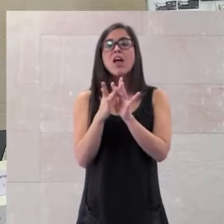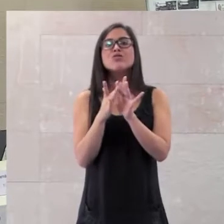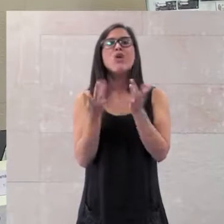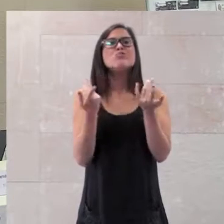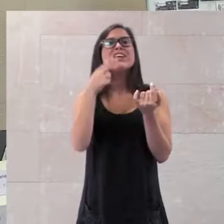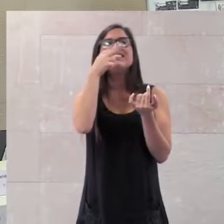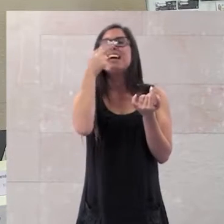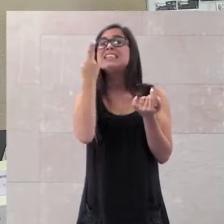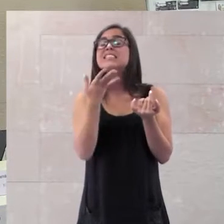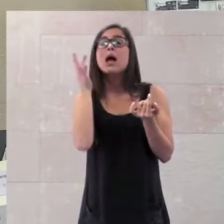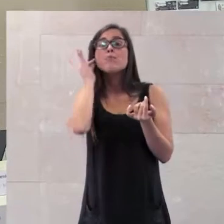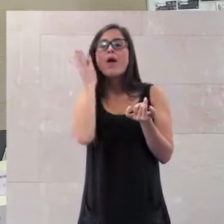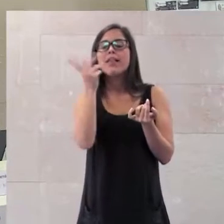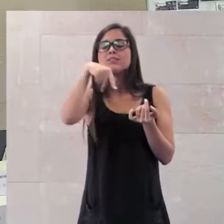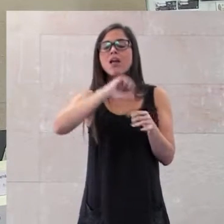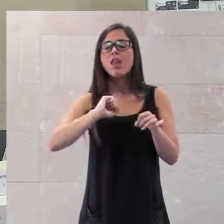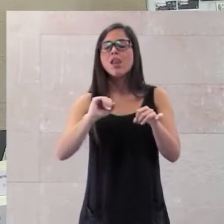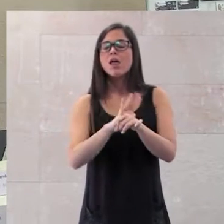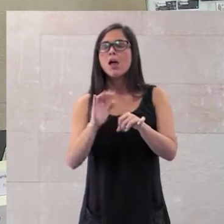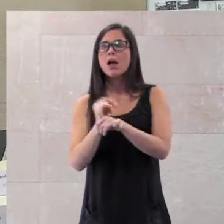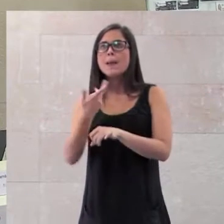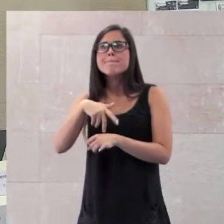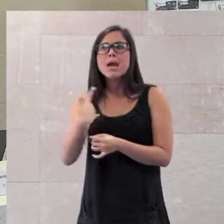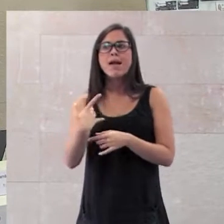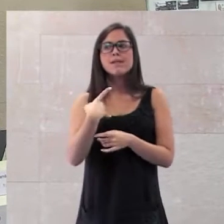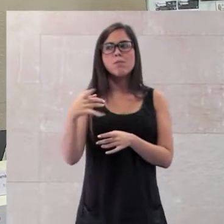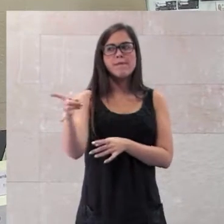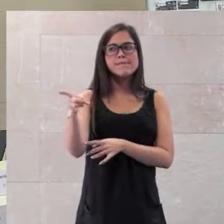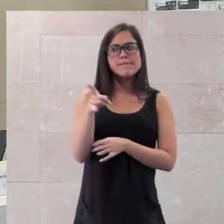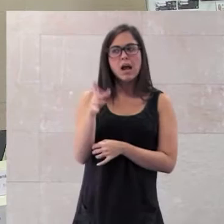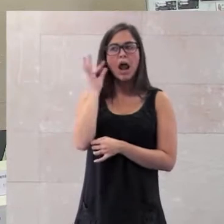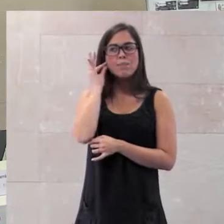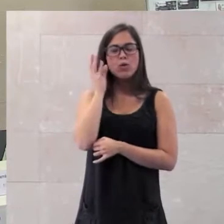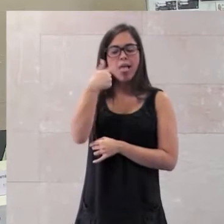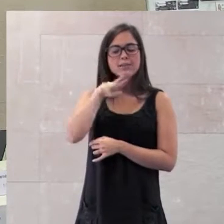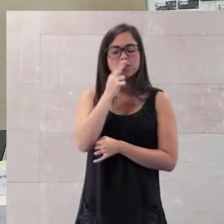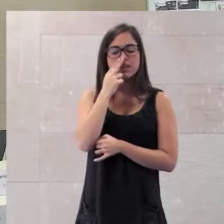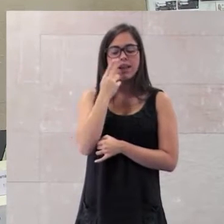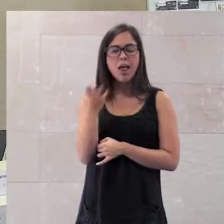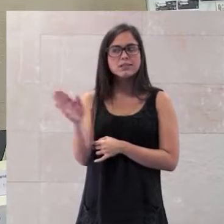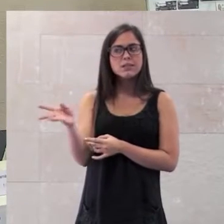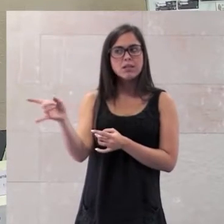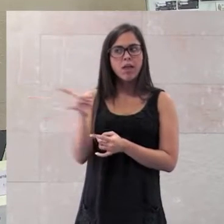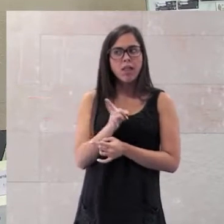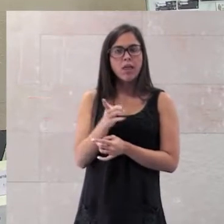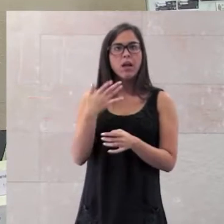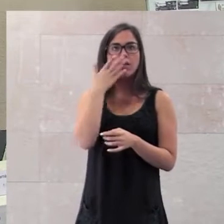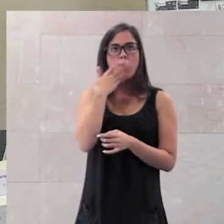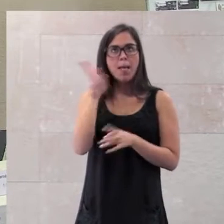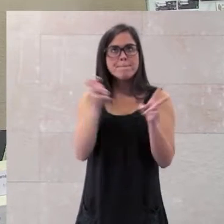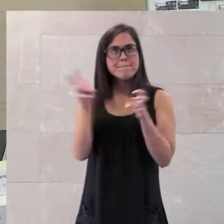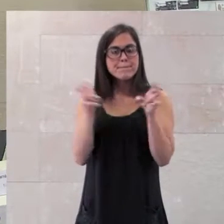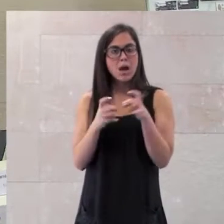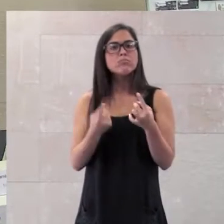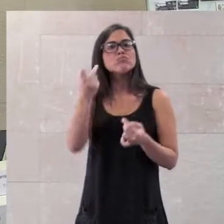las mujeres y ver cómo atraerlas y cómo que vengan a las escuelas, les guste y tal, ¿no? Y se consigue, se consigue.